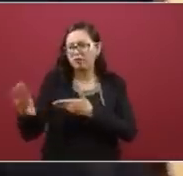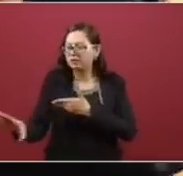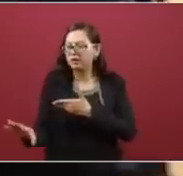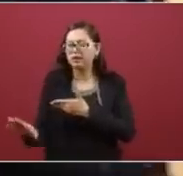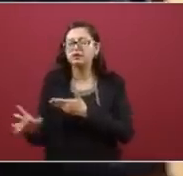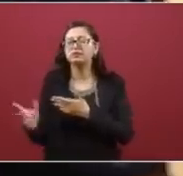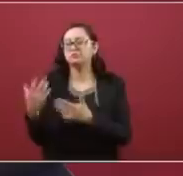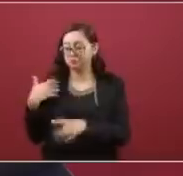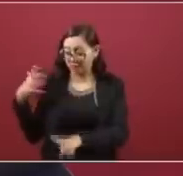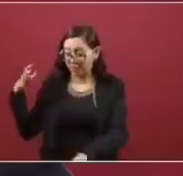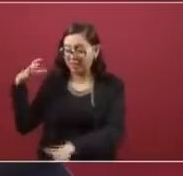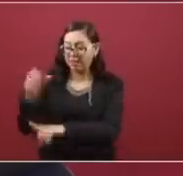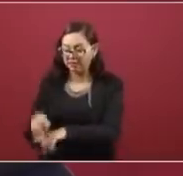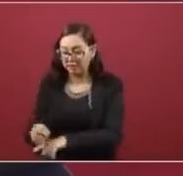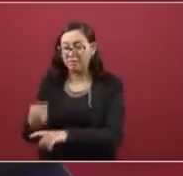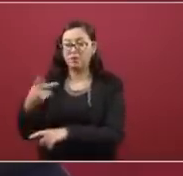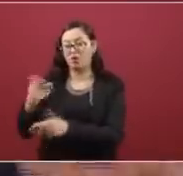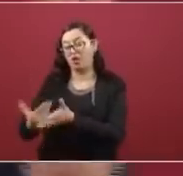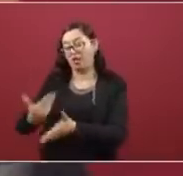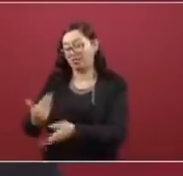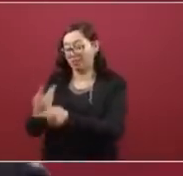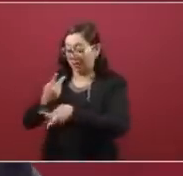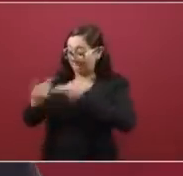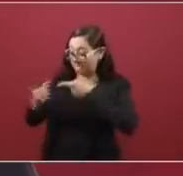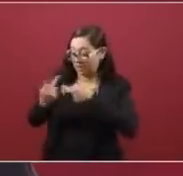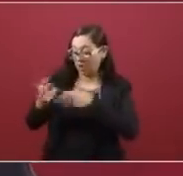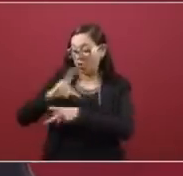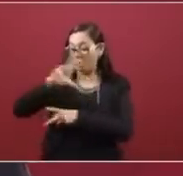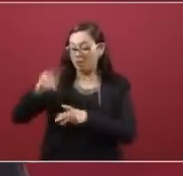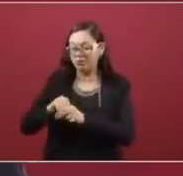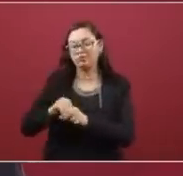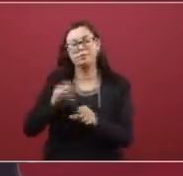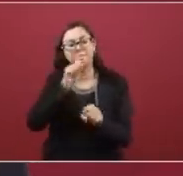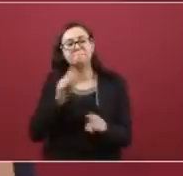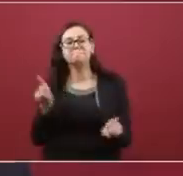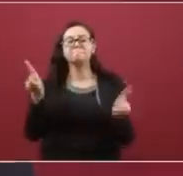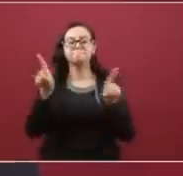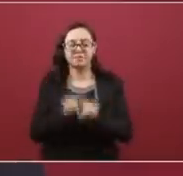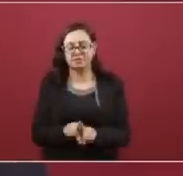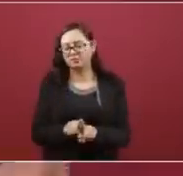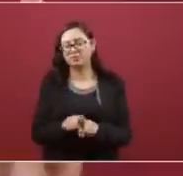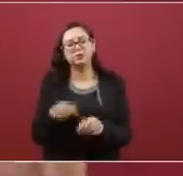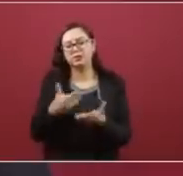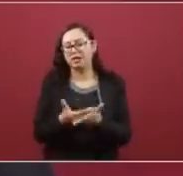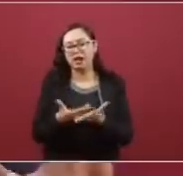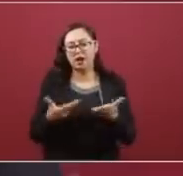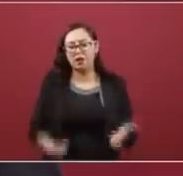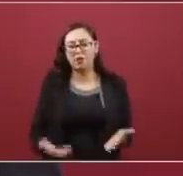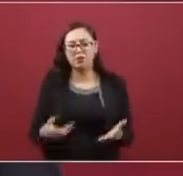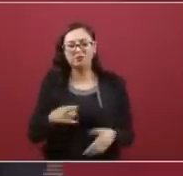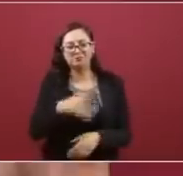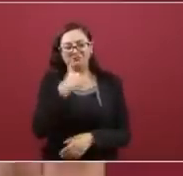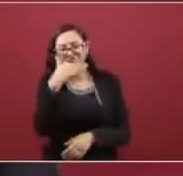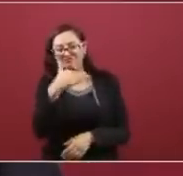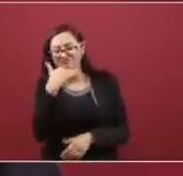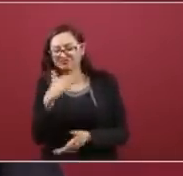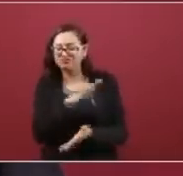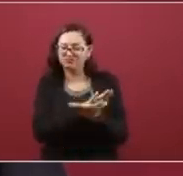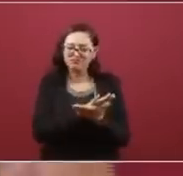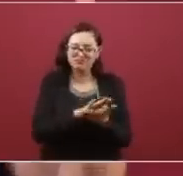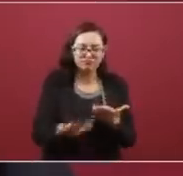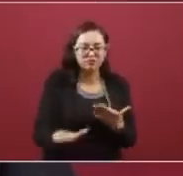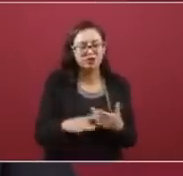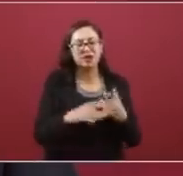logramos nuestro propósito. Entonces, igual. Un plan para acabar con la corrupción en